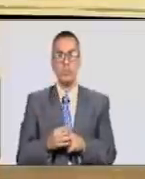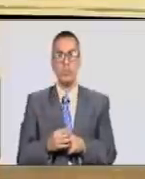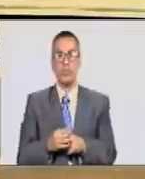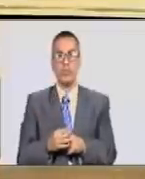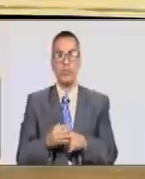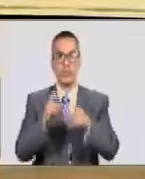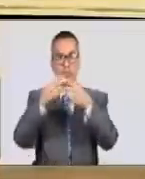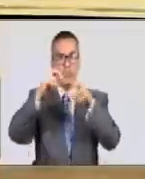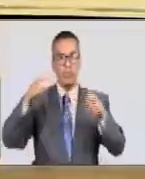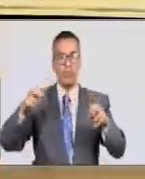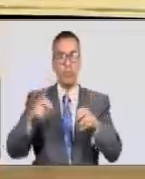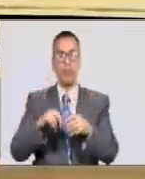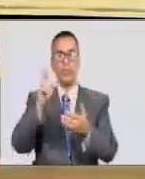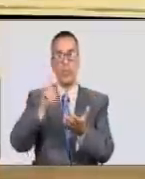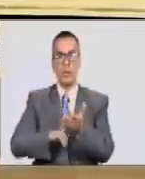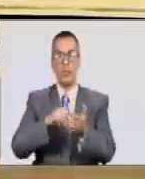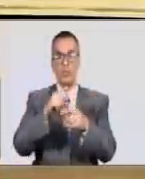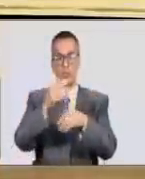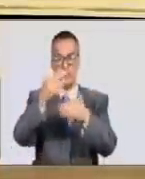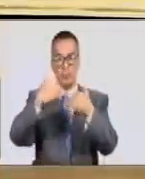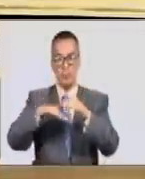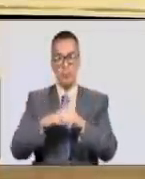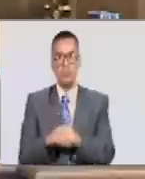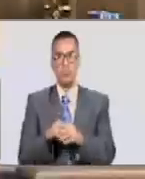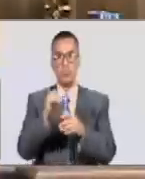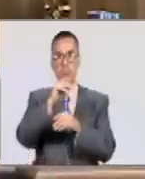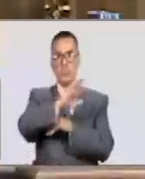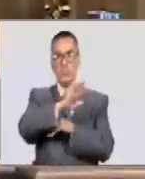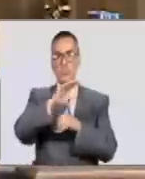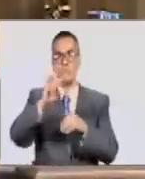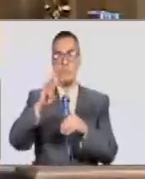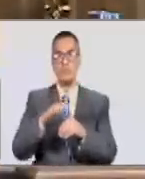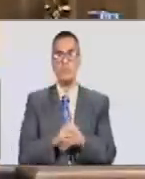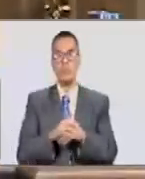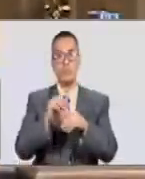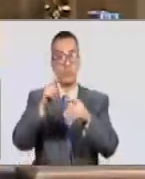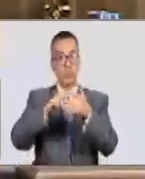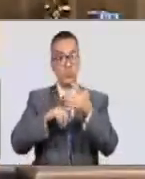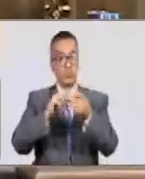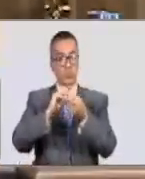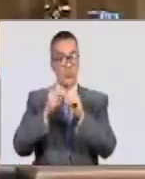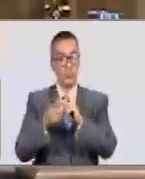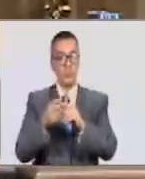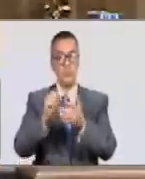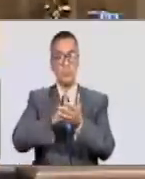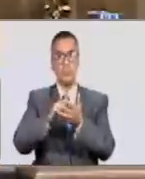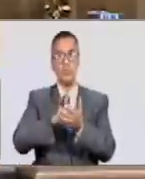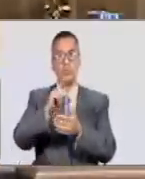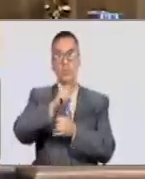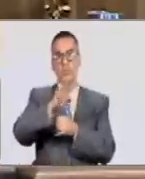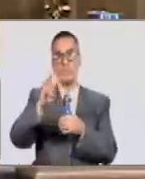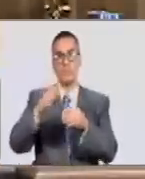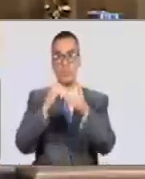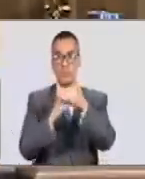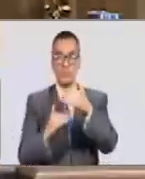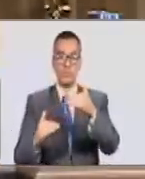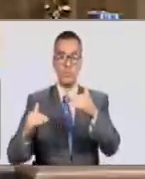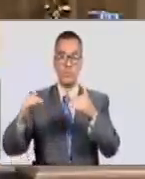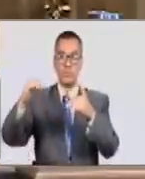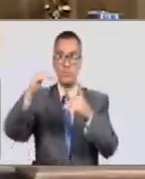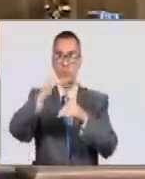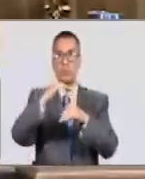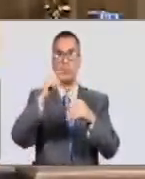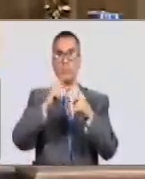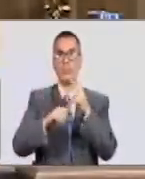el epígrafe. Aprobado. Siguiente. 54º, se propone modificar el artículo 24, que pasa a ser